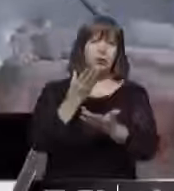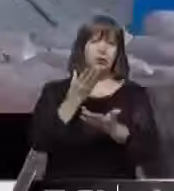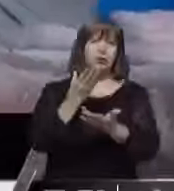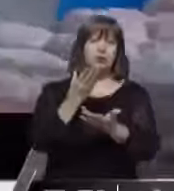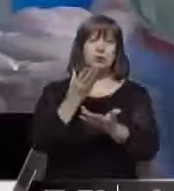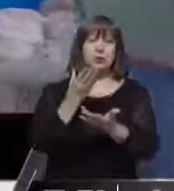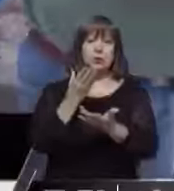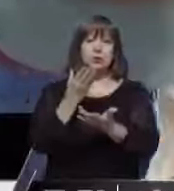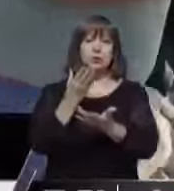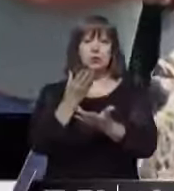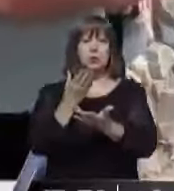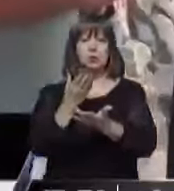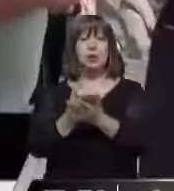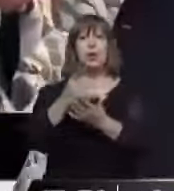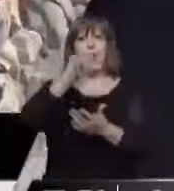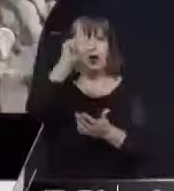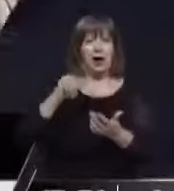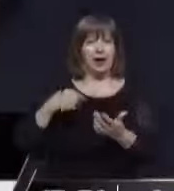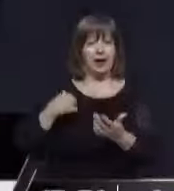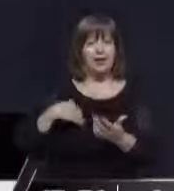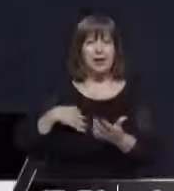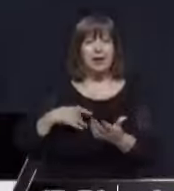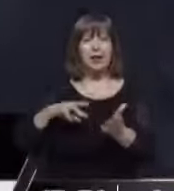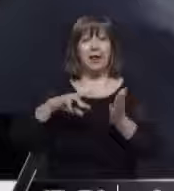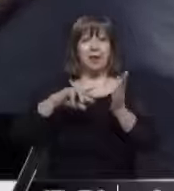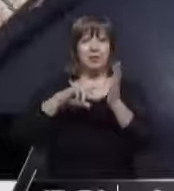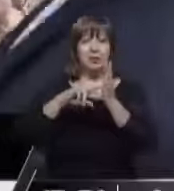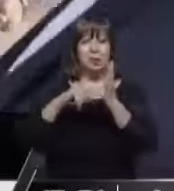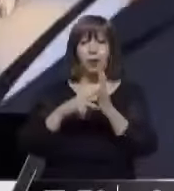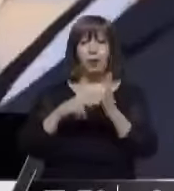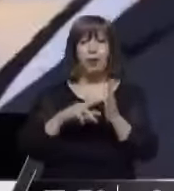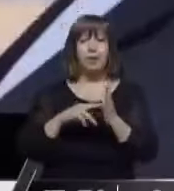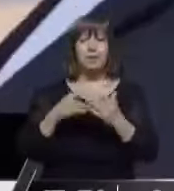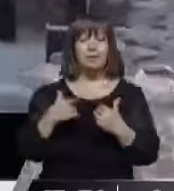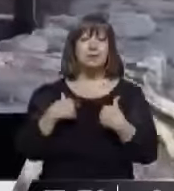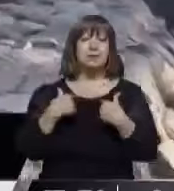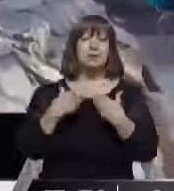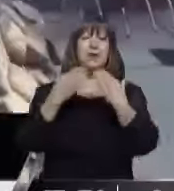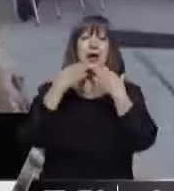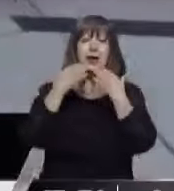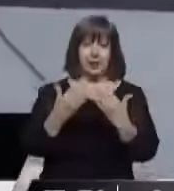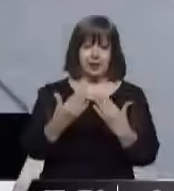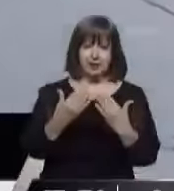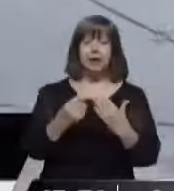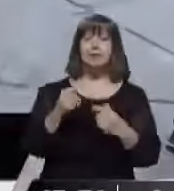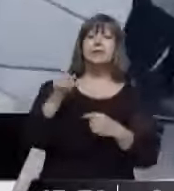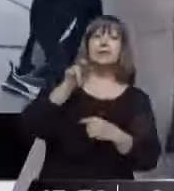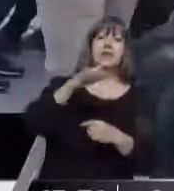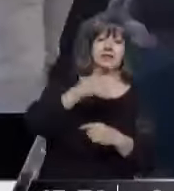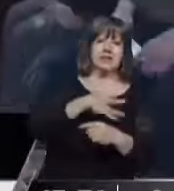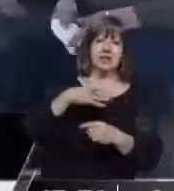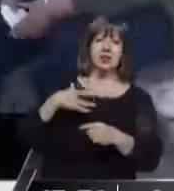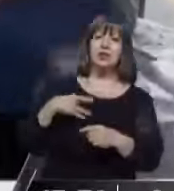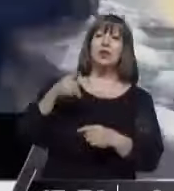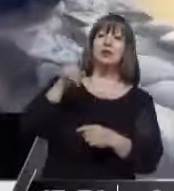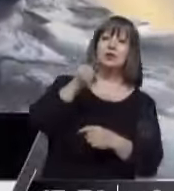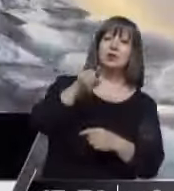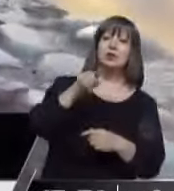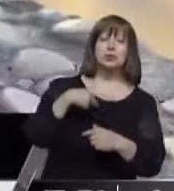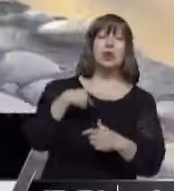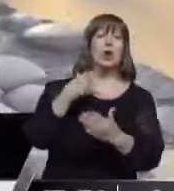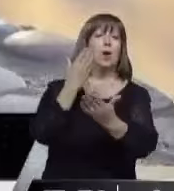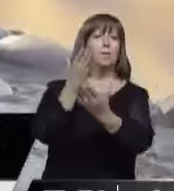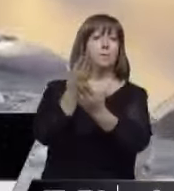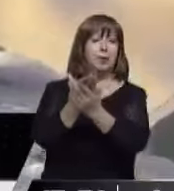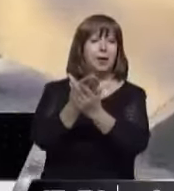tan complicado este país. Sí, bueno, y agradecer lo que nuestro Señor está dando. Pedir, agradecer a Dios por todo y pedir por